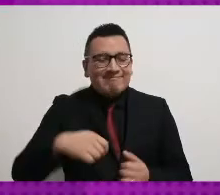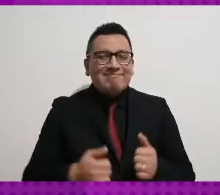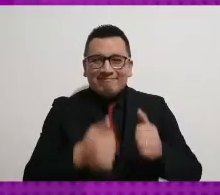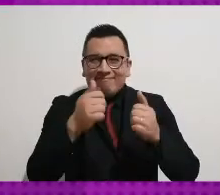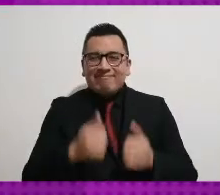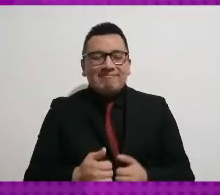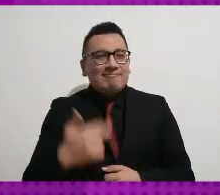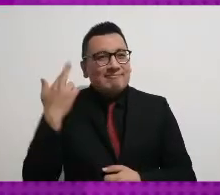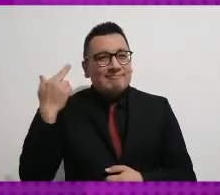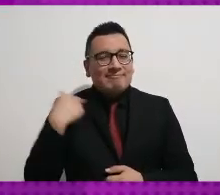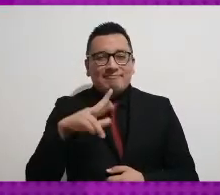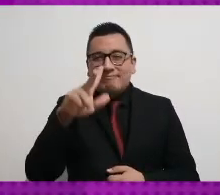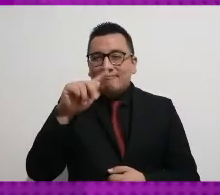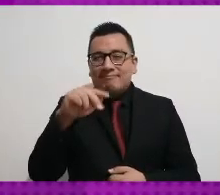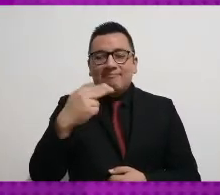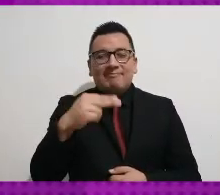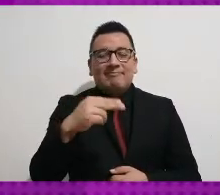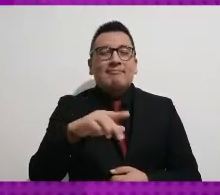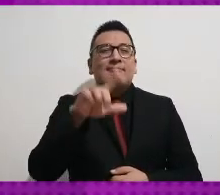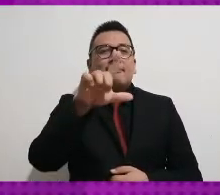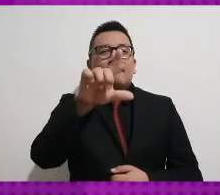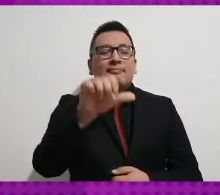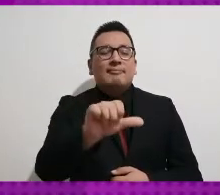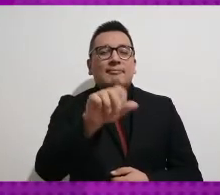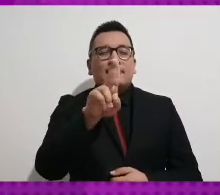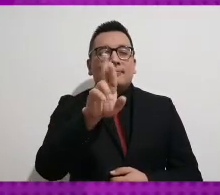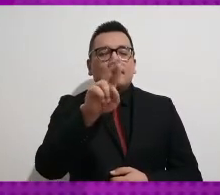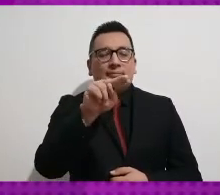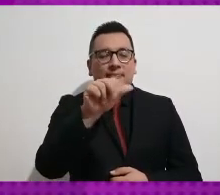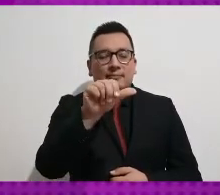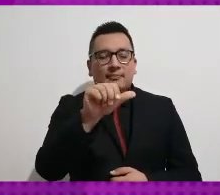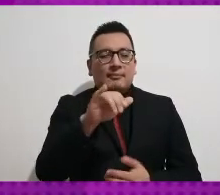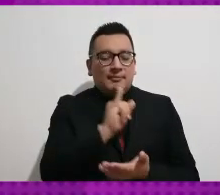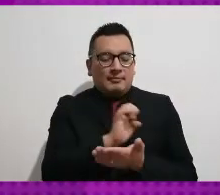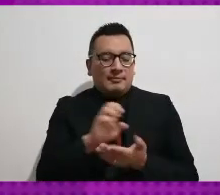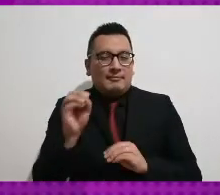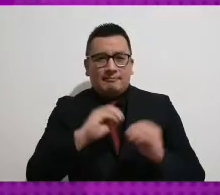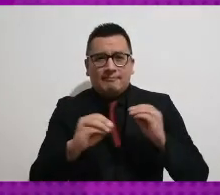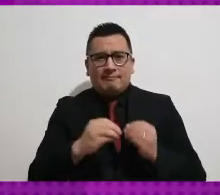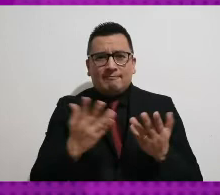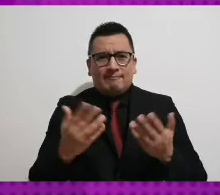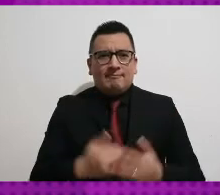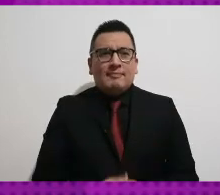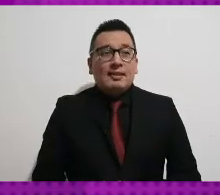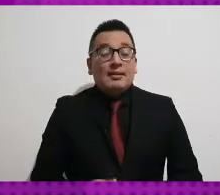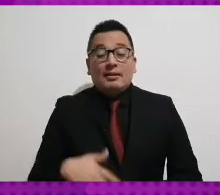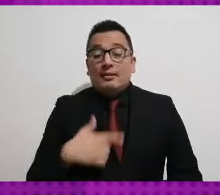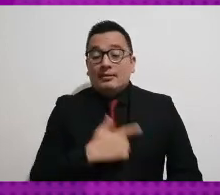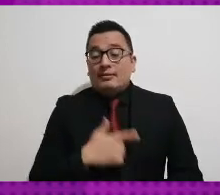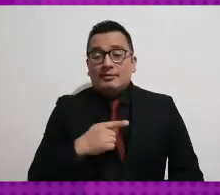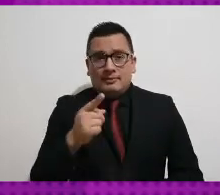Gracias por continuar con nosotros aquí en su programa de La Urna, programa de radio y televisión del Instituto Electoral de Coahuila, y nos da mucho